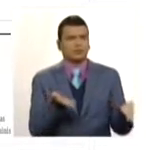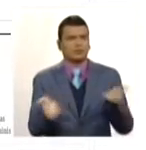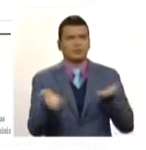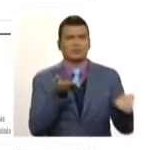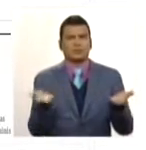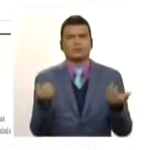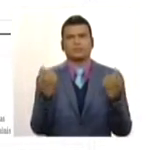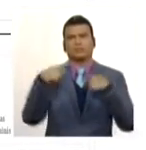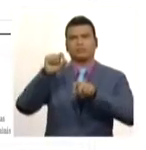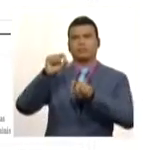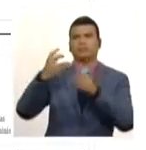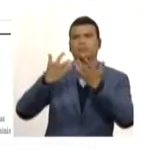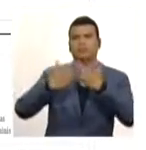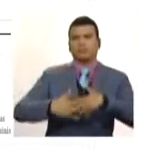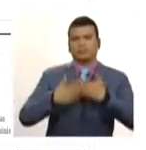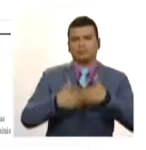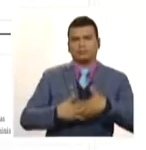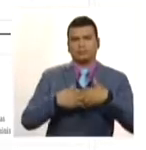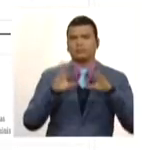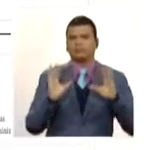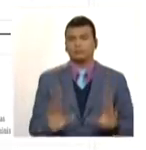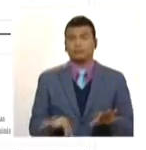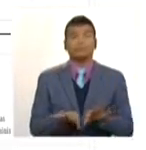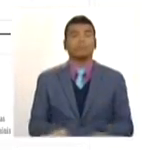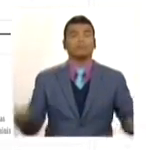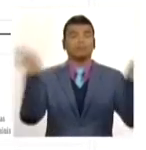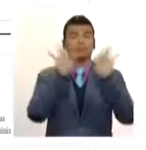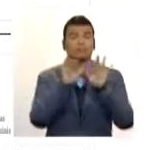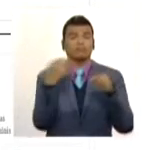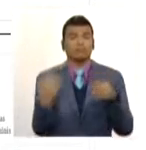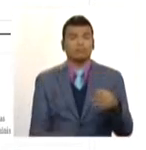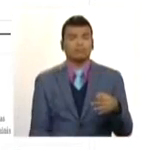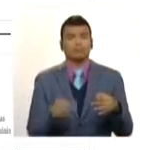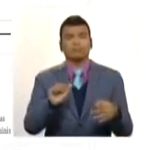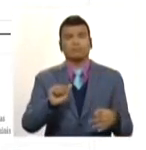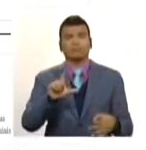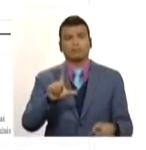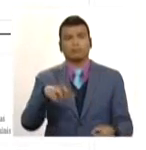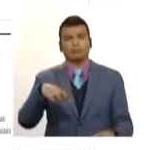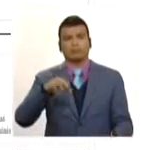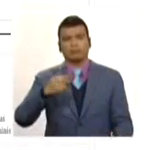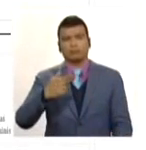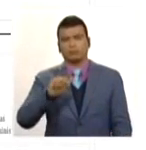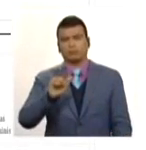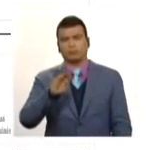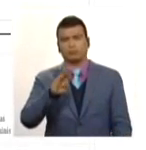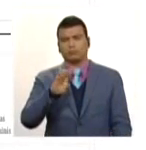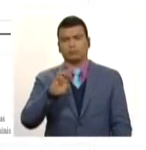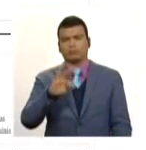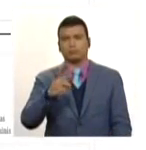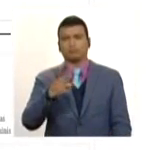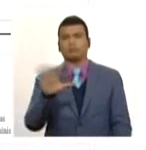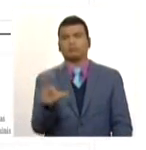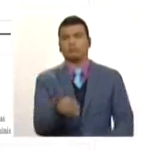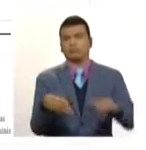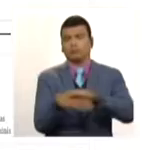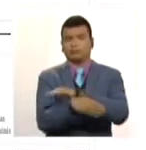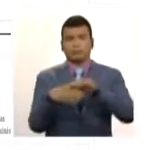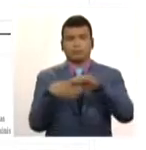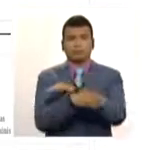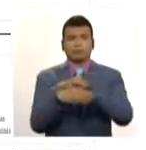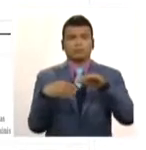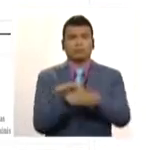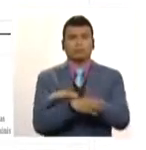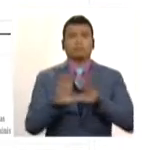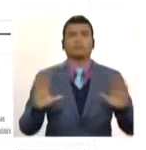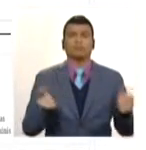va a vender como empresa. Muy importante de que Alphabet podamos acceder todos y seguramente muchos de